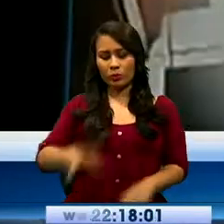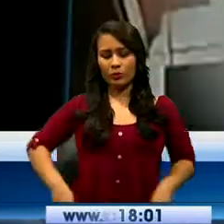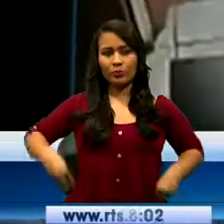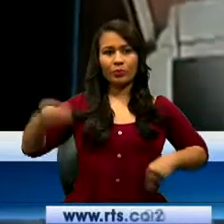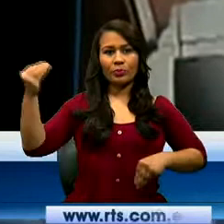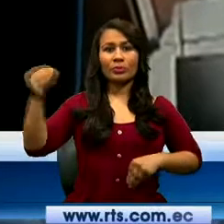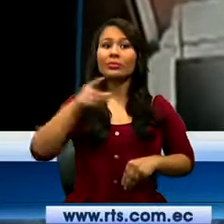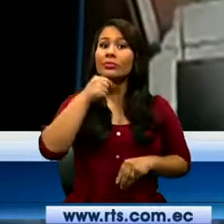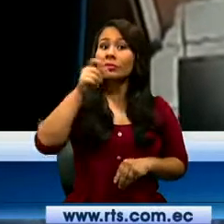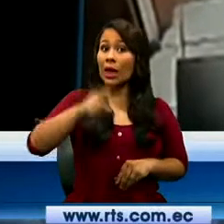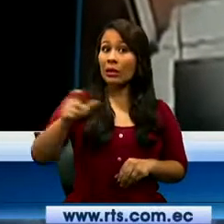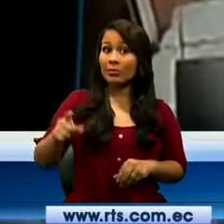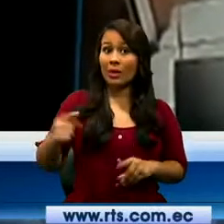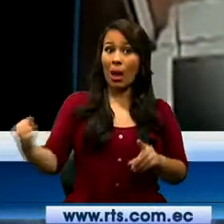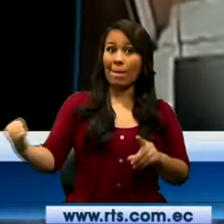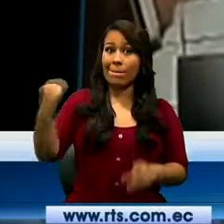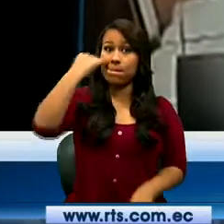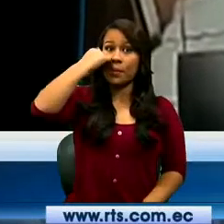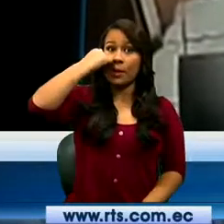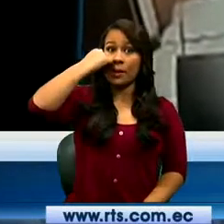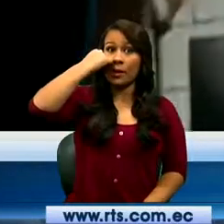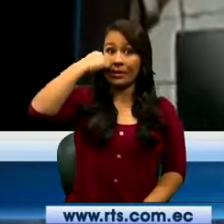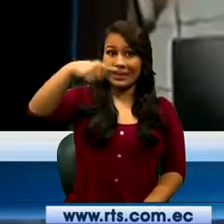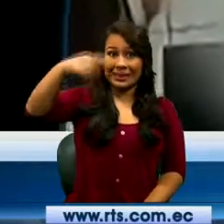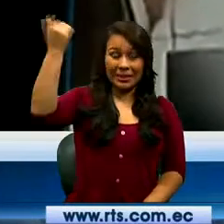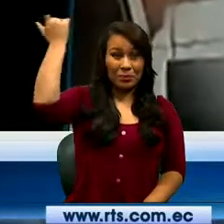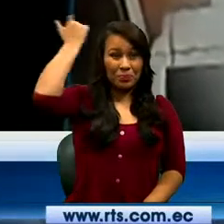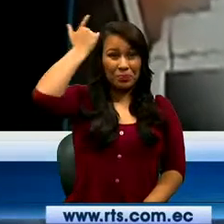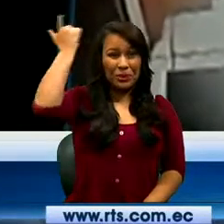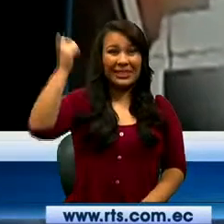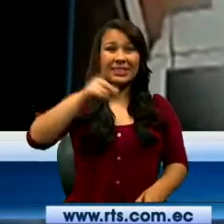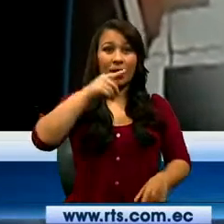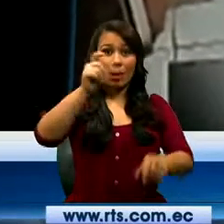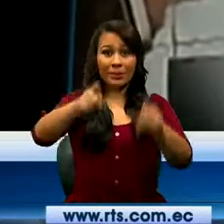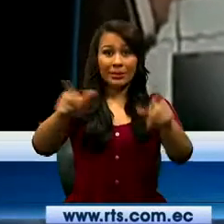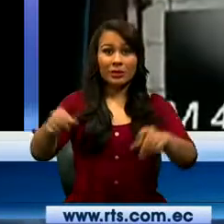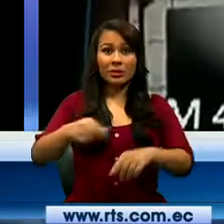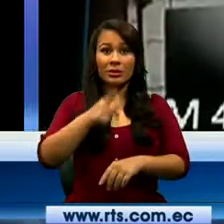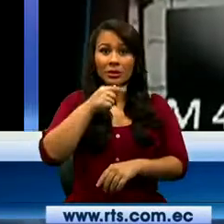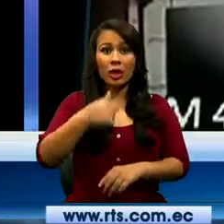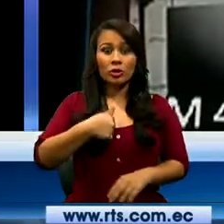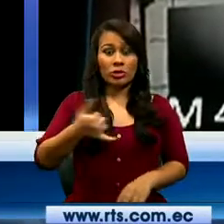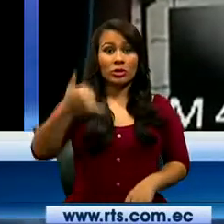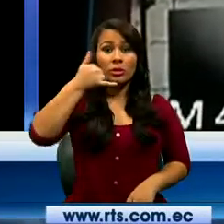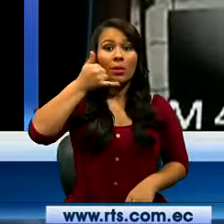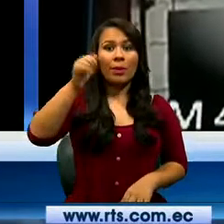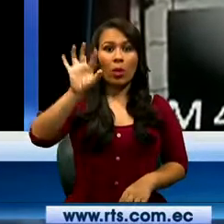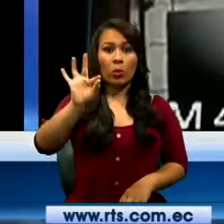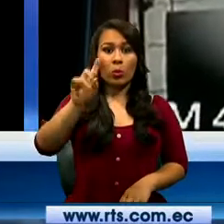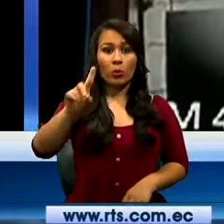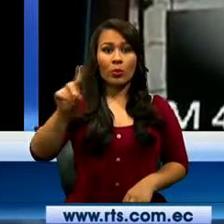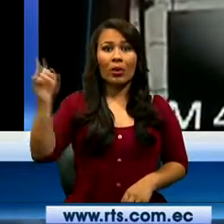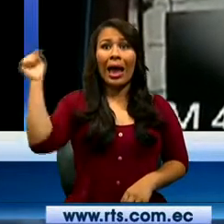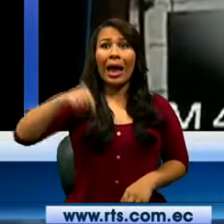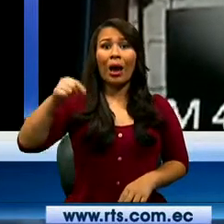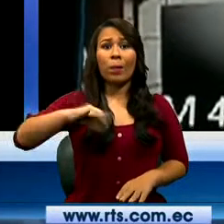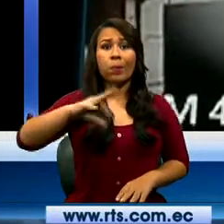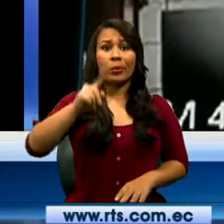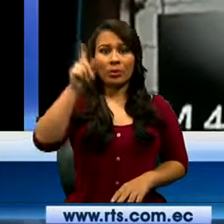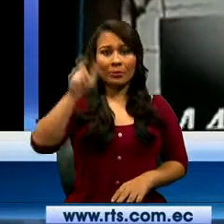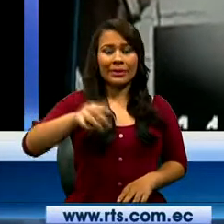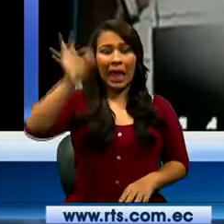los delincuentes golpeó a un cliente para robarle a él y sus acompañantes. Llamé al ECU 911, le dije que estaba un señor